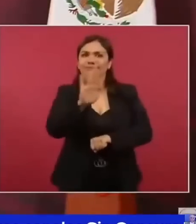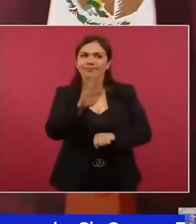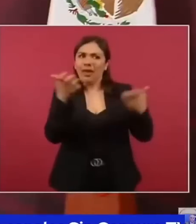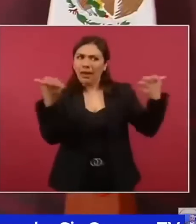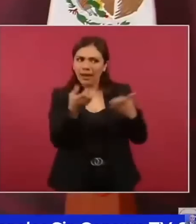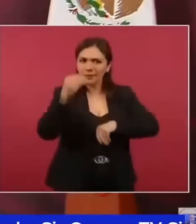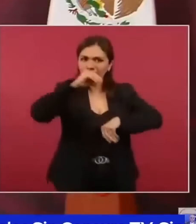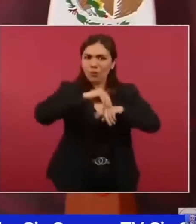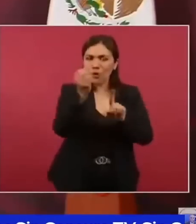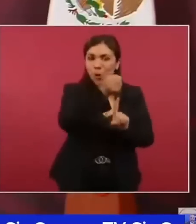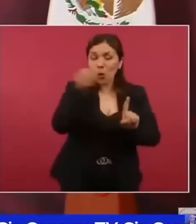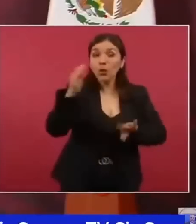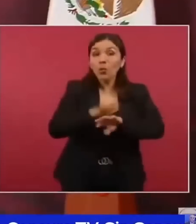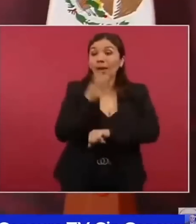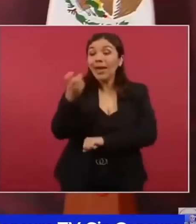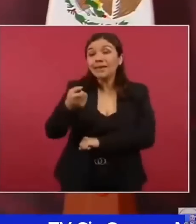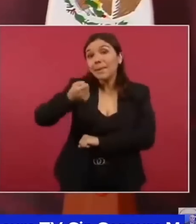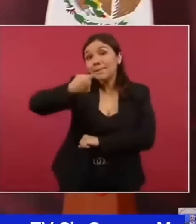medicamentos